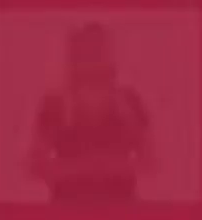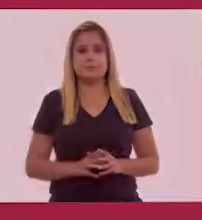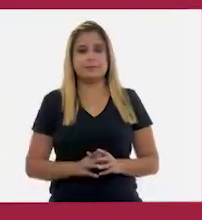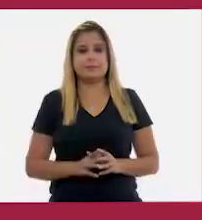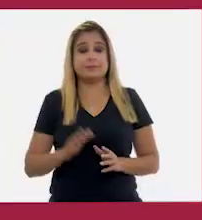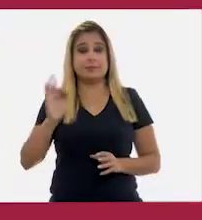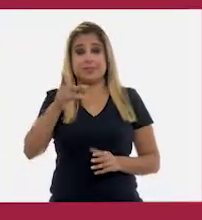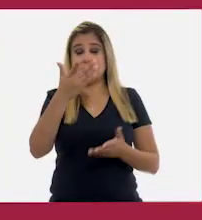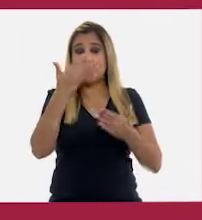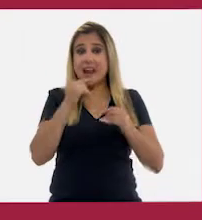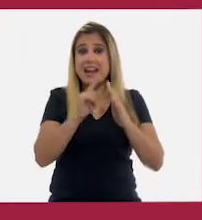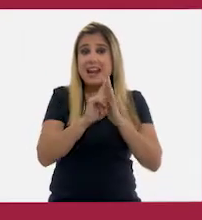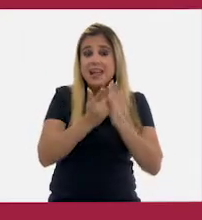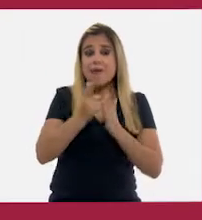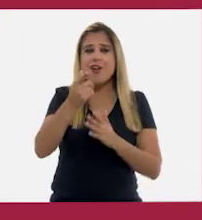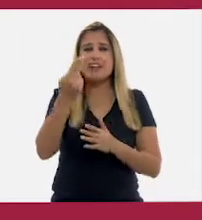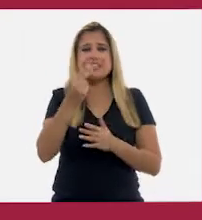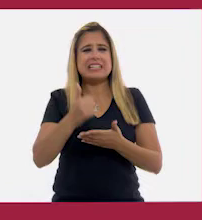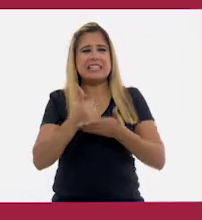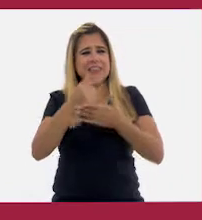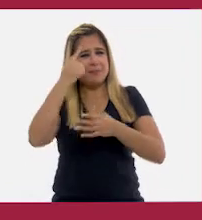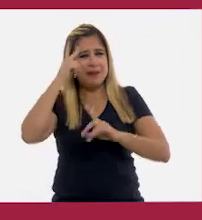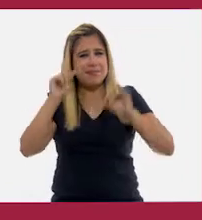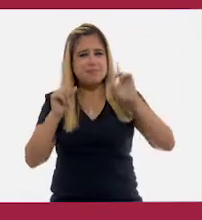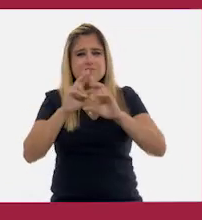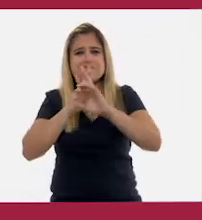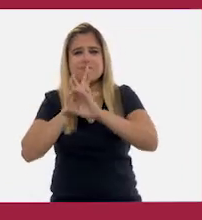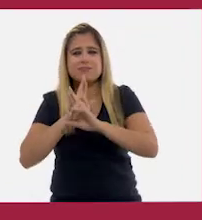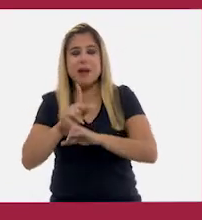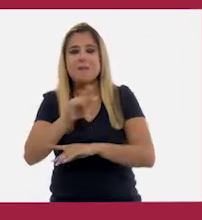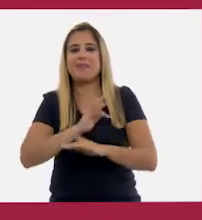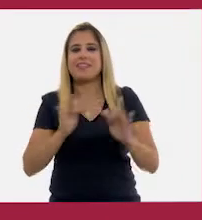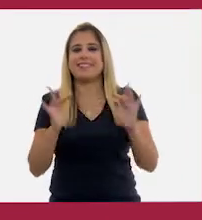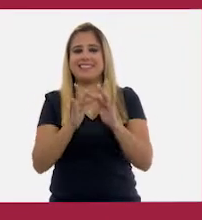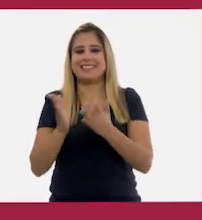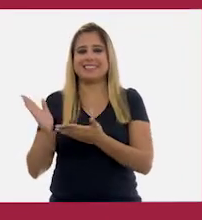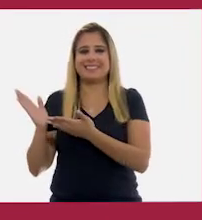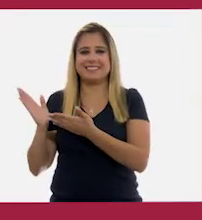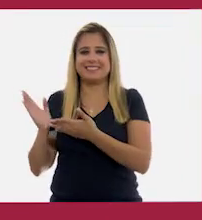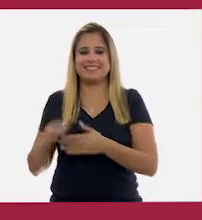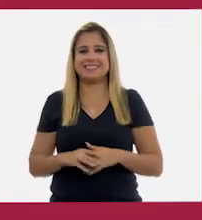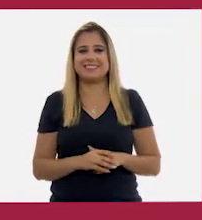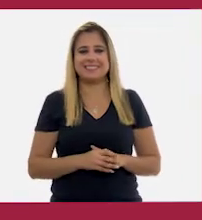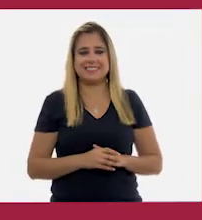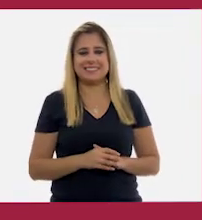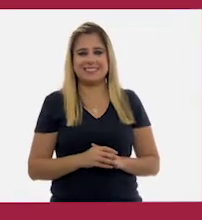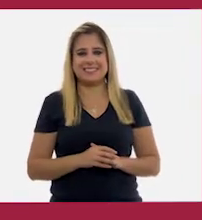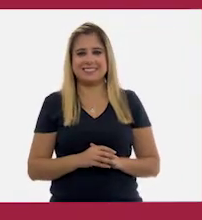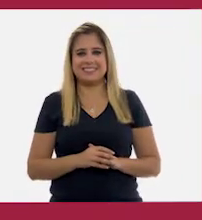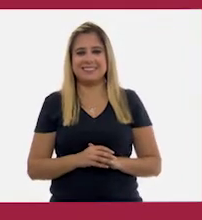Si no tienes el libro de texto o necesitas ayuda para resolver tus dudas, contáctanos.